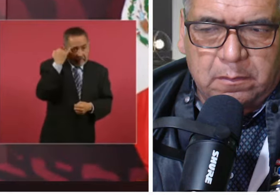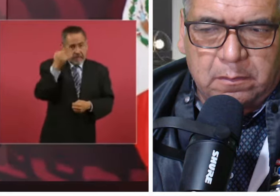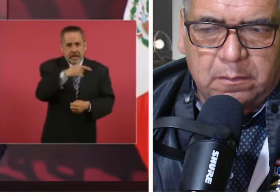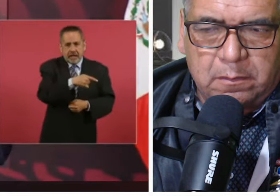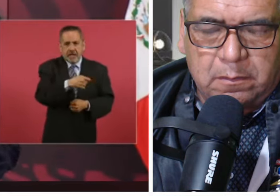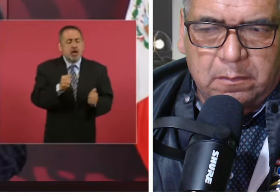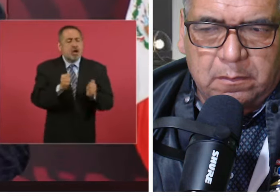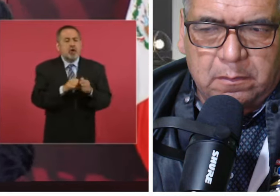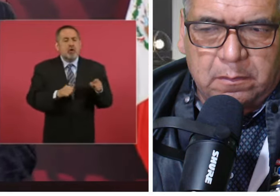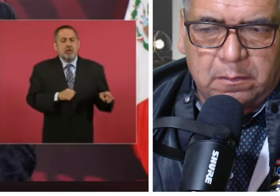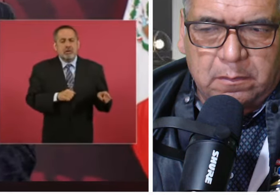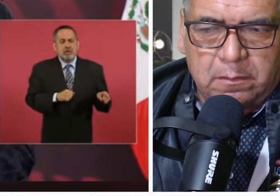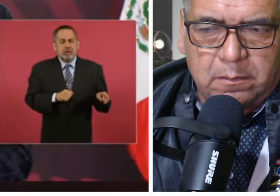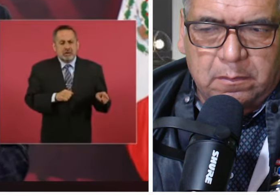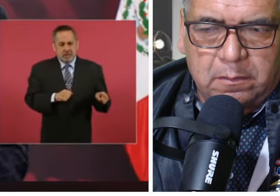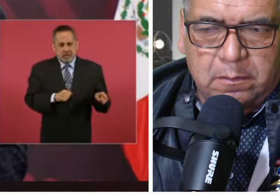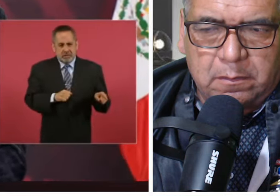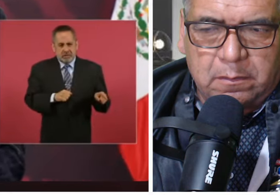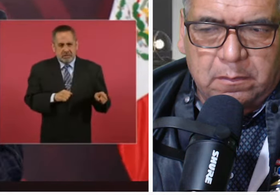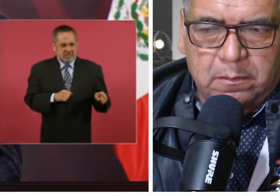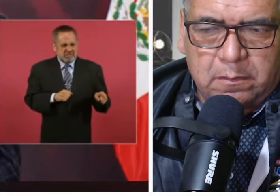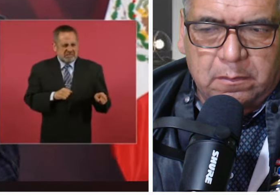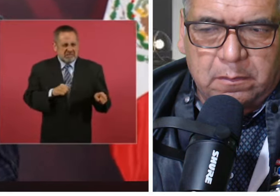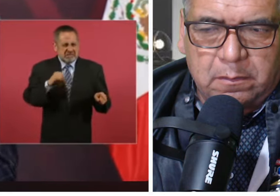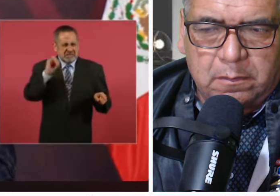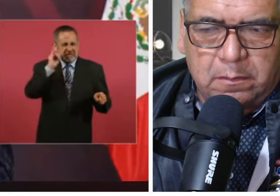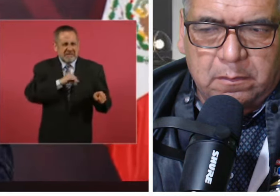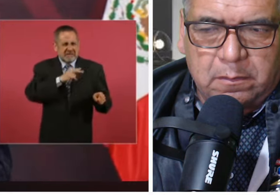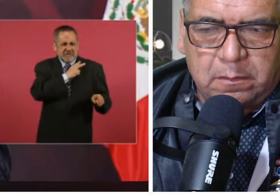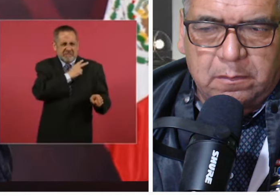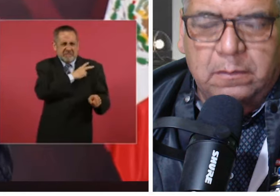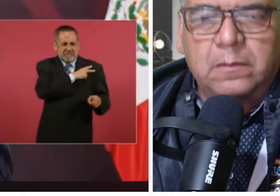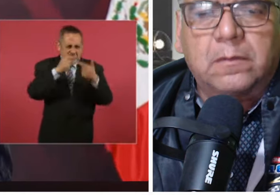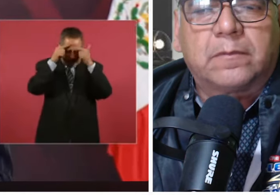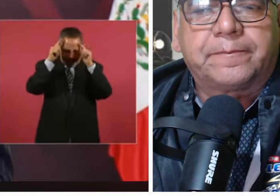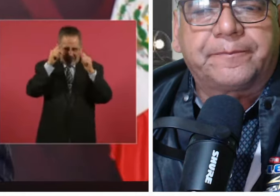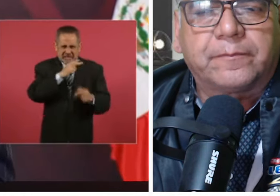con un almirante de Marina.